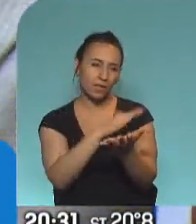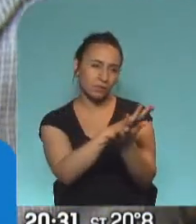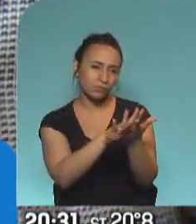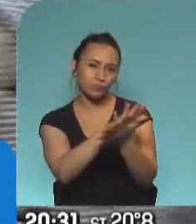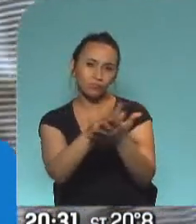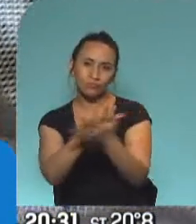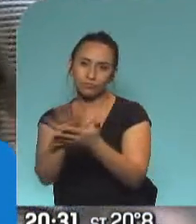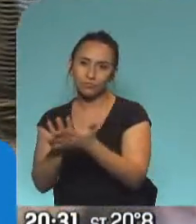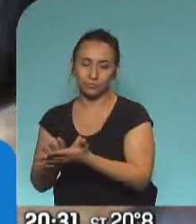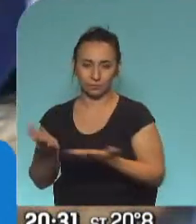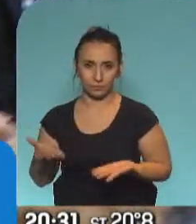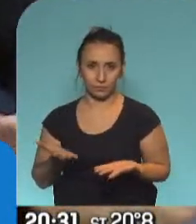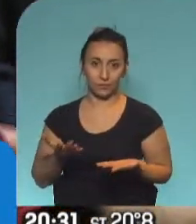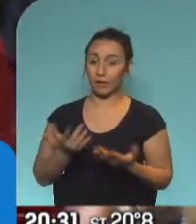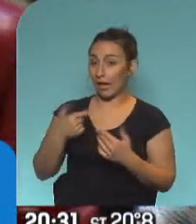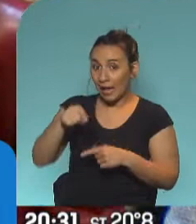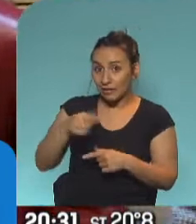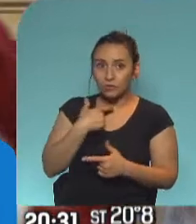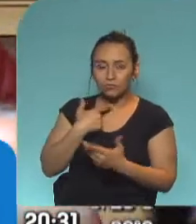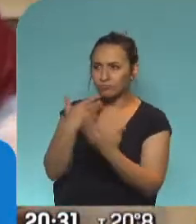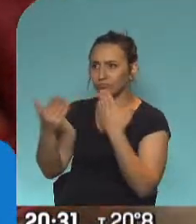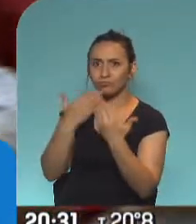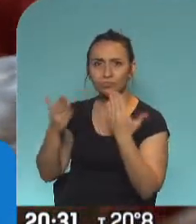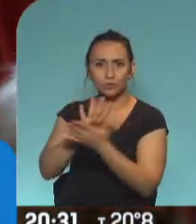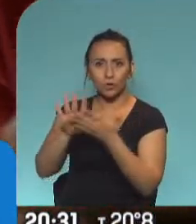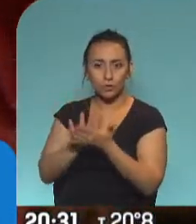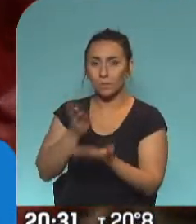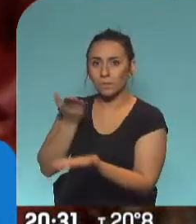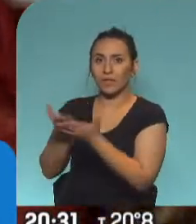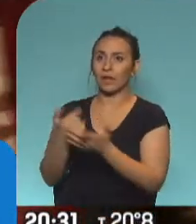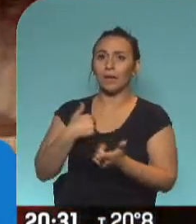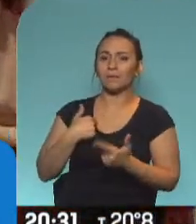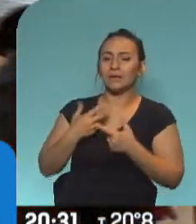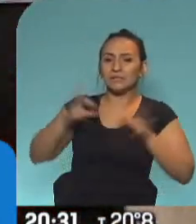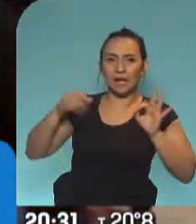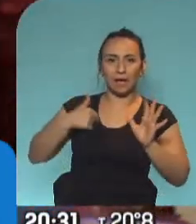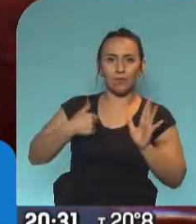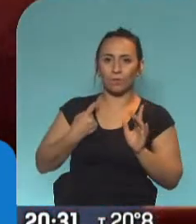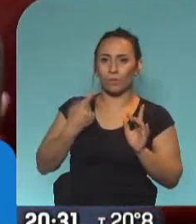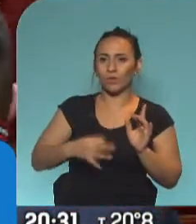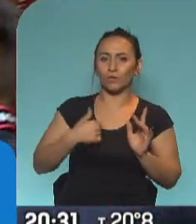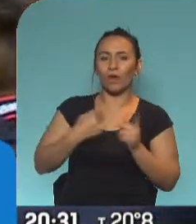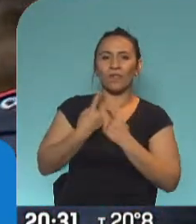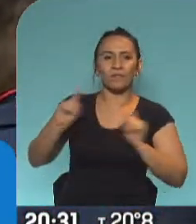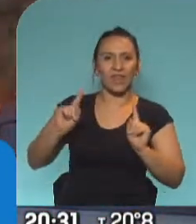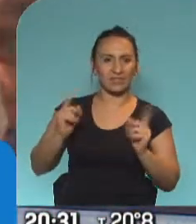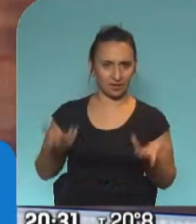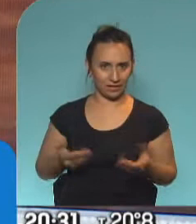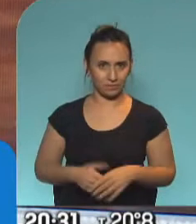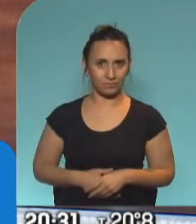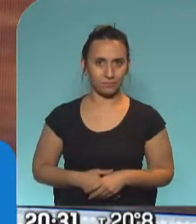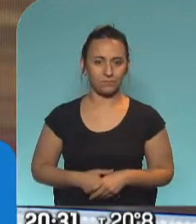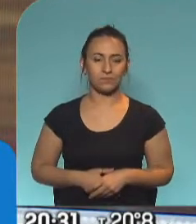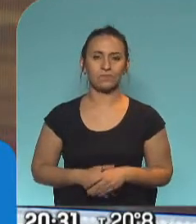vamos a discutir nosotros en primera instancia. ¿Se entiende? Que se aplique una excepción a nuestro caso. Ahora, doctor, si la Corte dicta